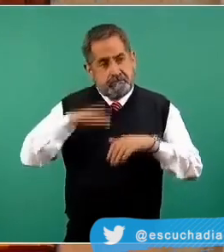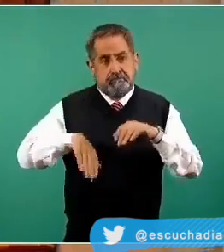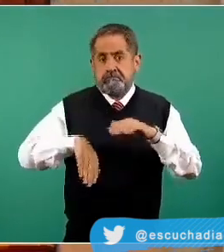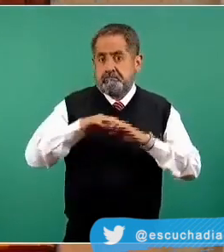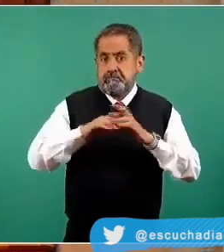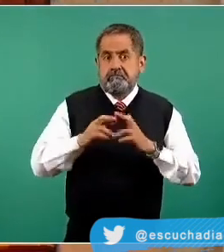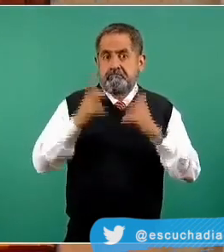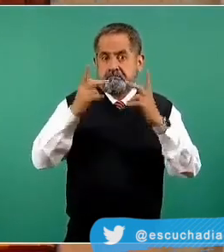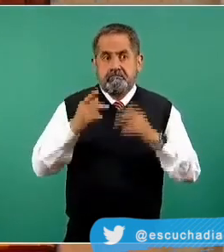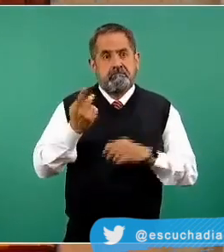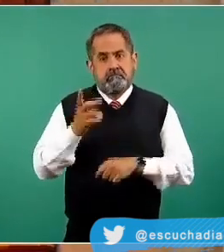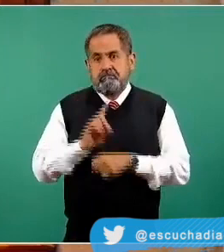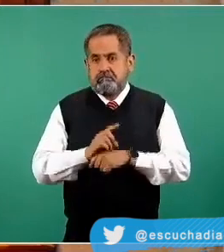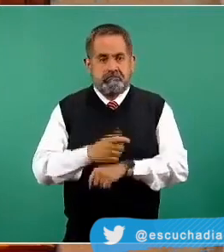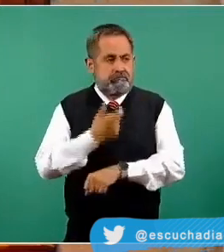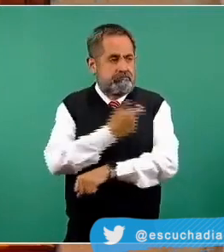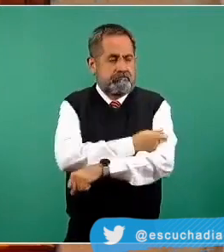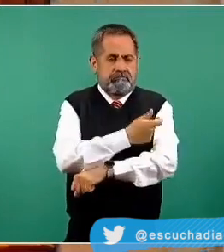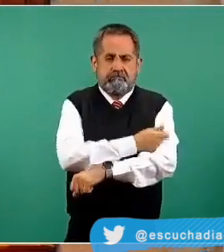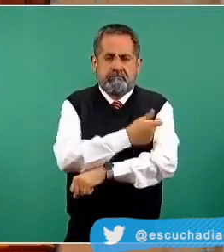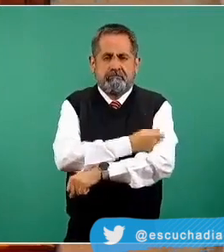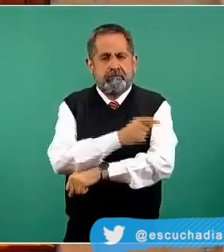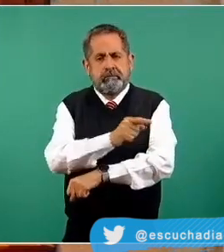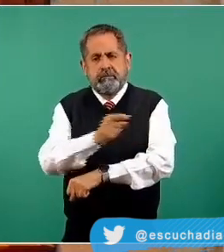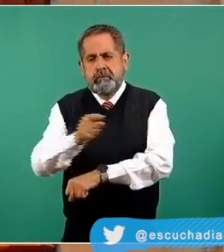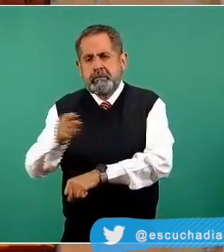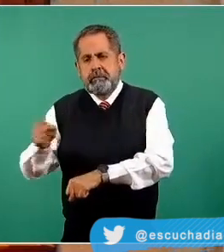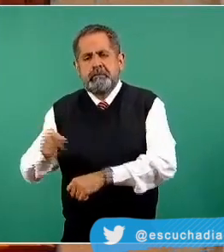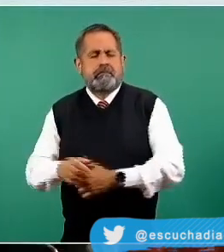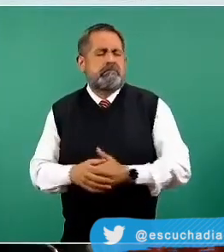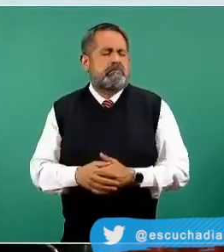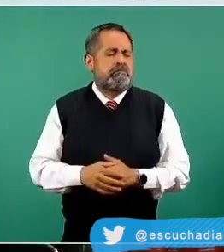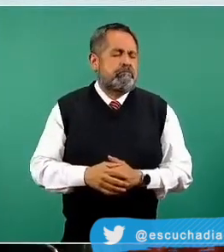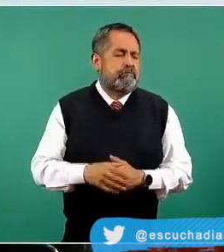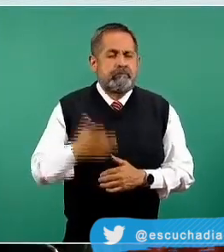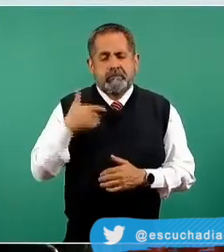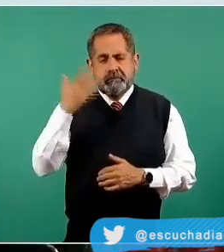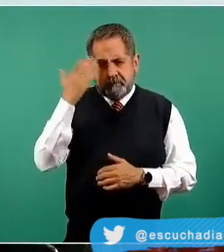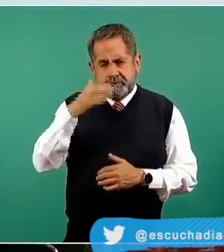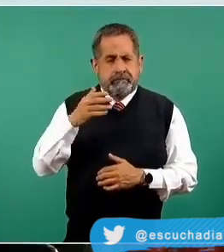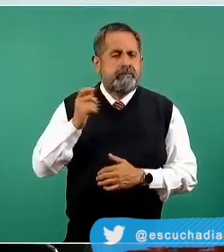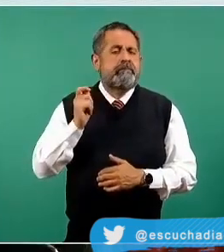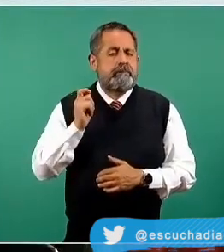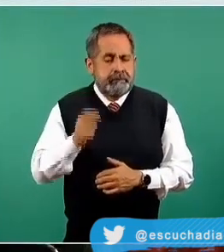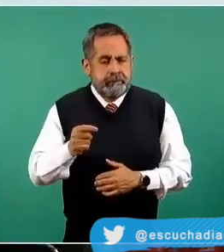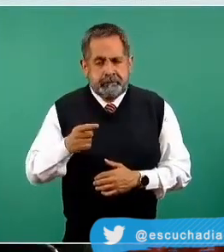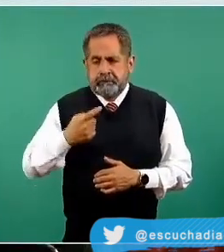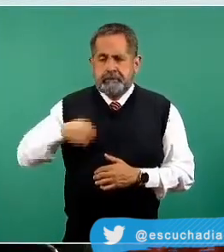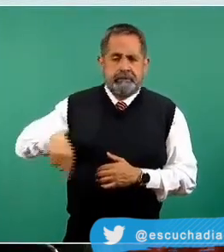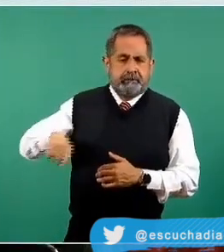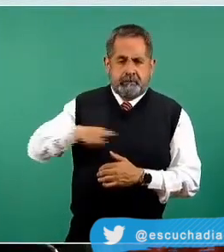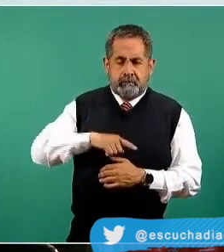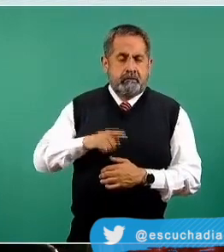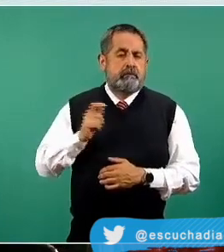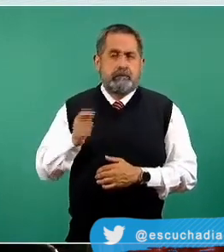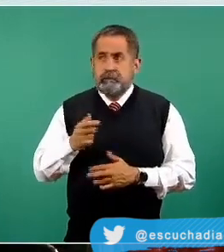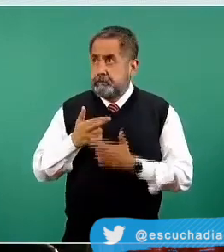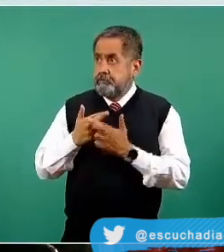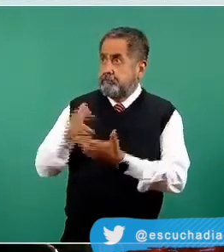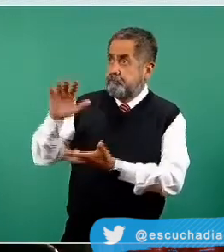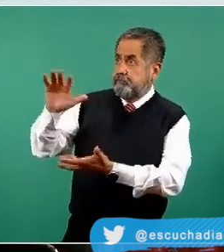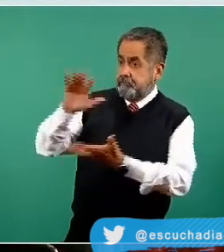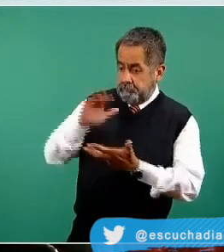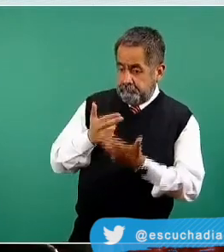para un día de vacunación, sabiendo que esto obviamente responde también a la existencia